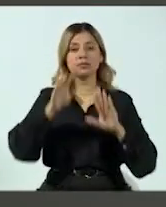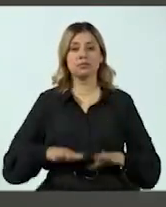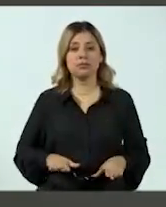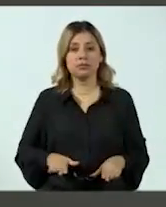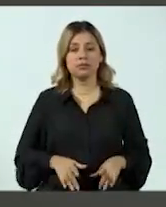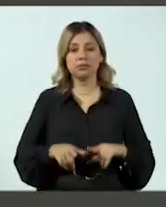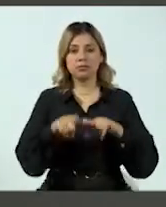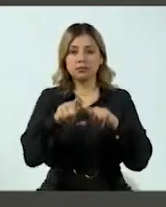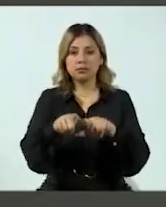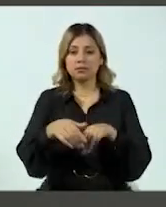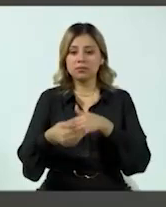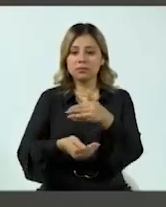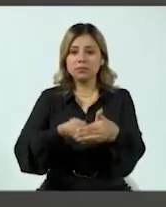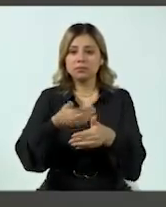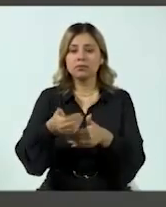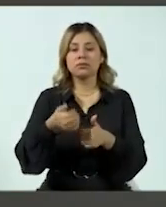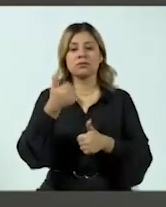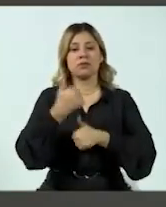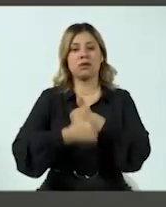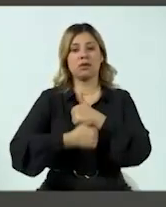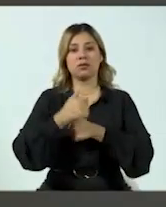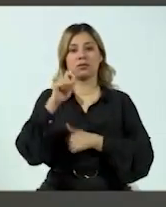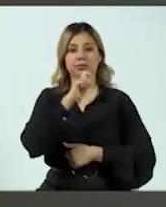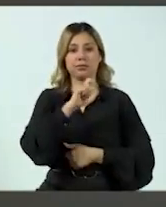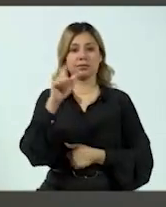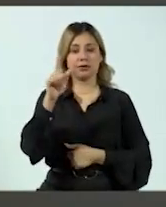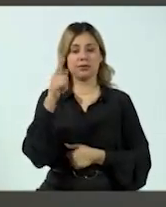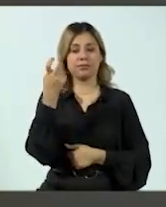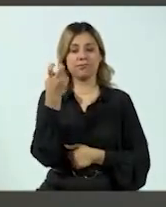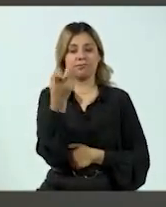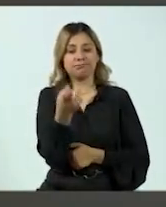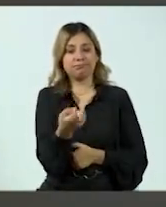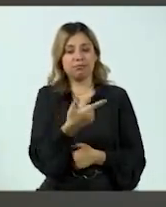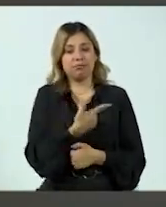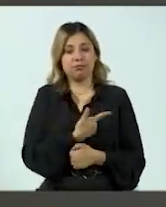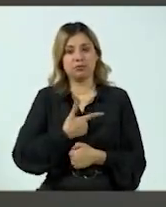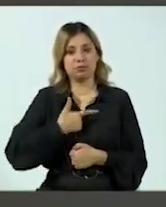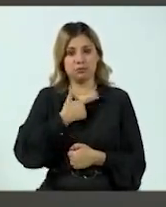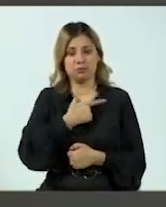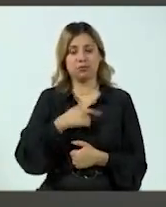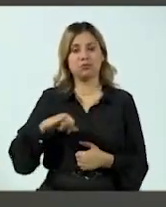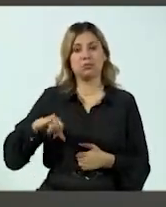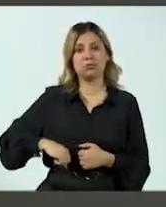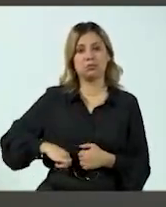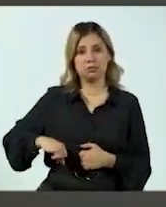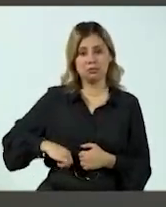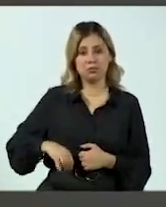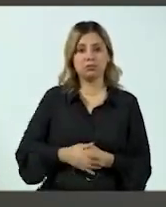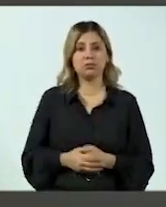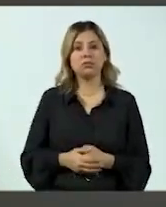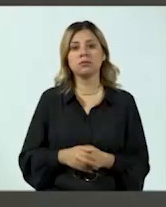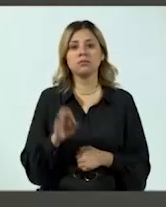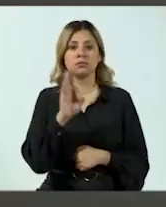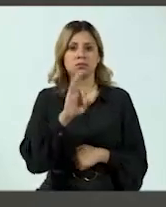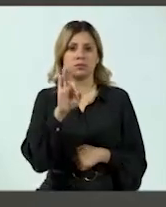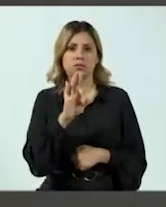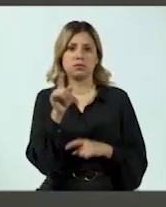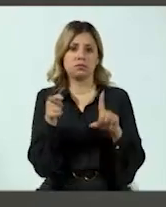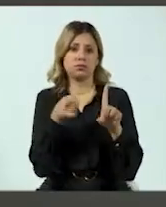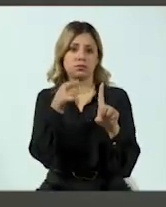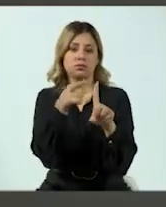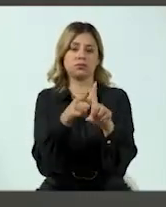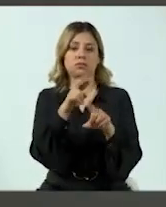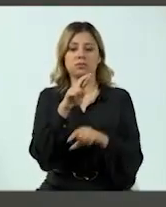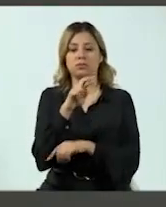creciendo que hagan una carrera profesional en esto que que les gusta y les llama la atención y que unao de los mayores objetivos de